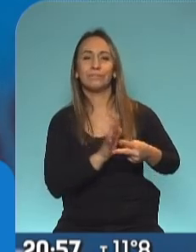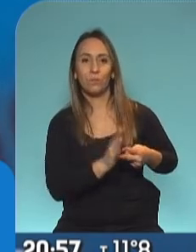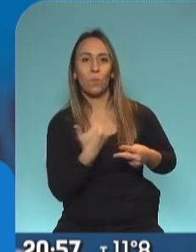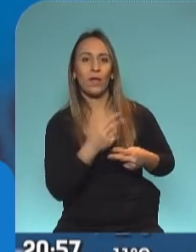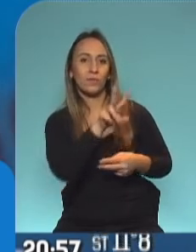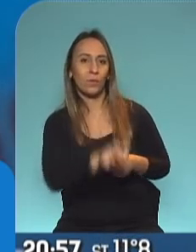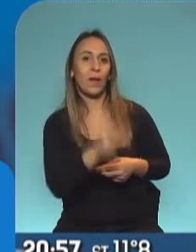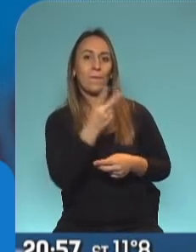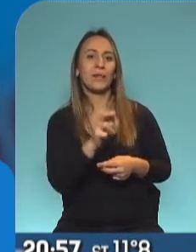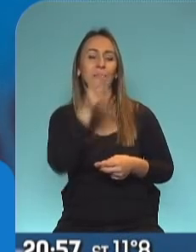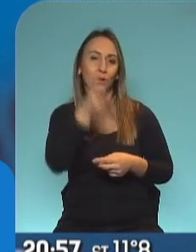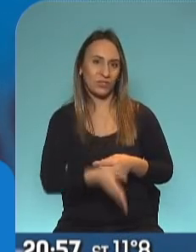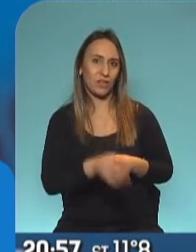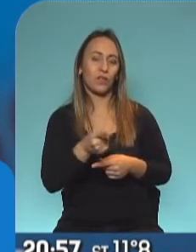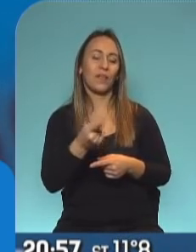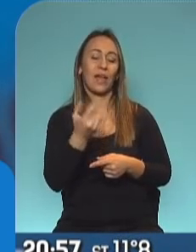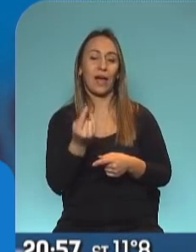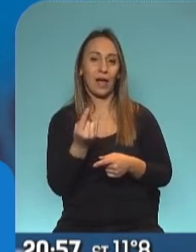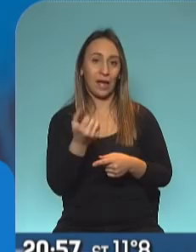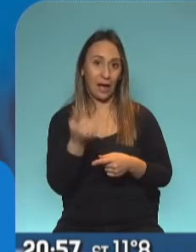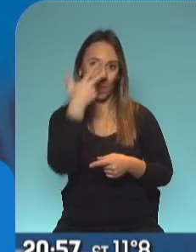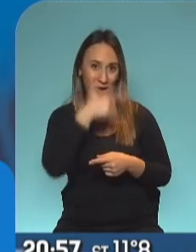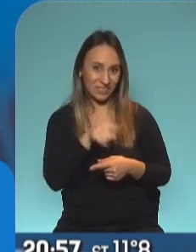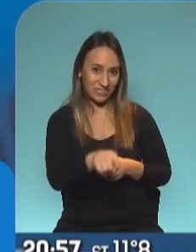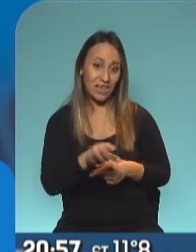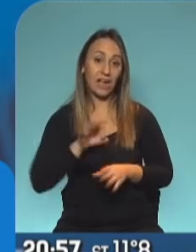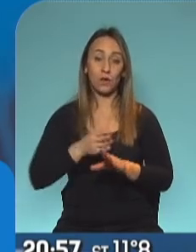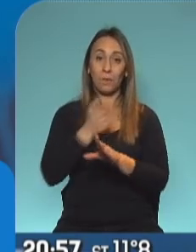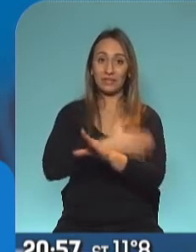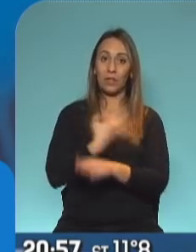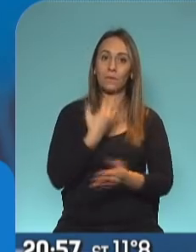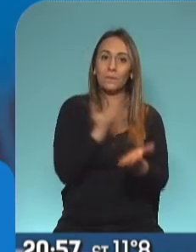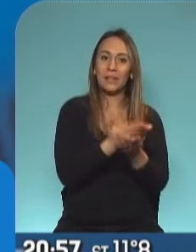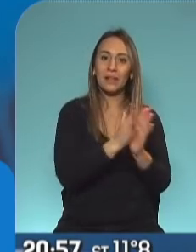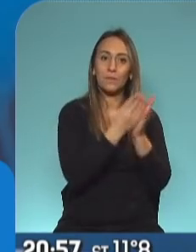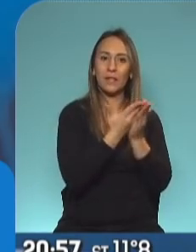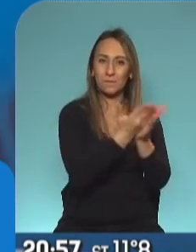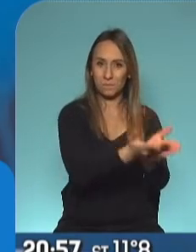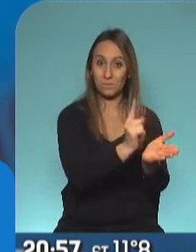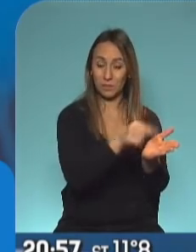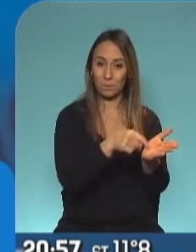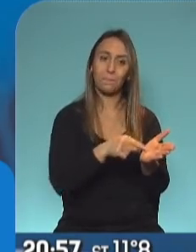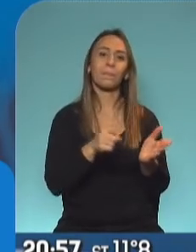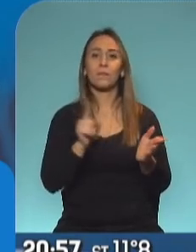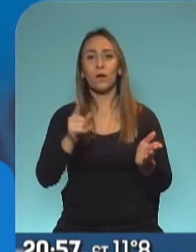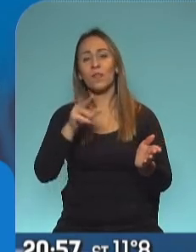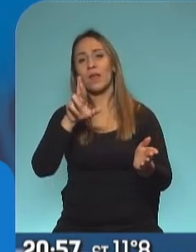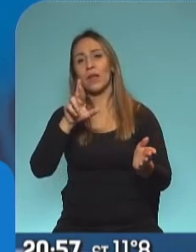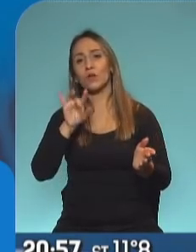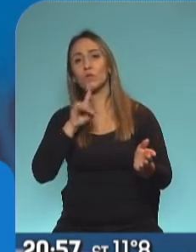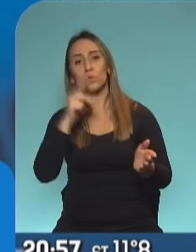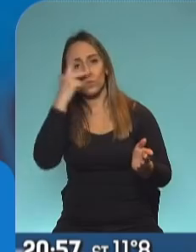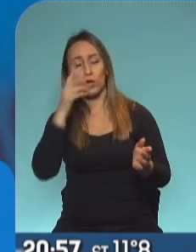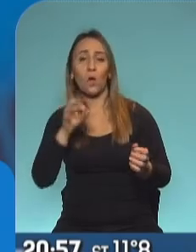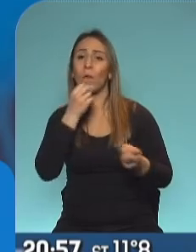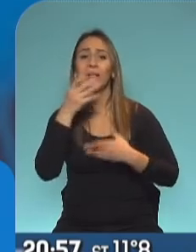asignación familiar a fin de año. Durante el año pasado había que presentar la libreta, es el caso de Ruth o de cualquier otra mamá o papá